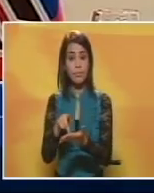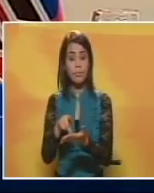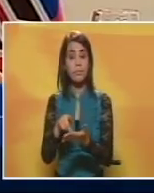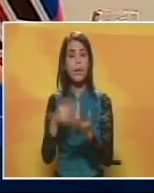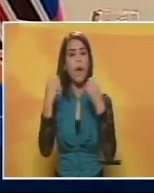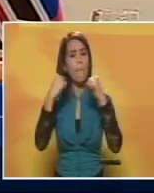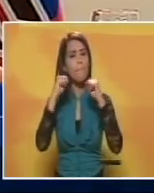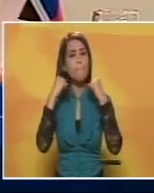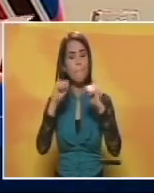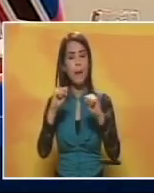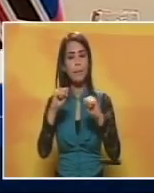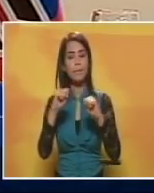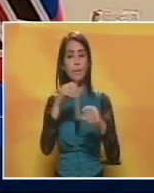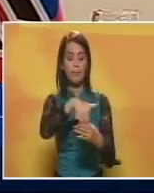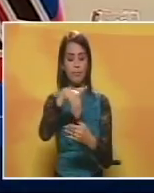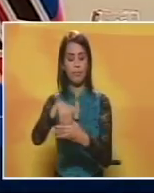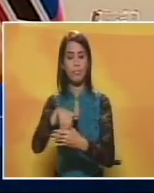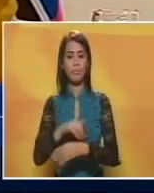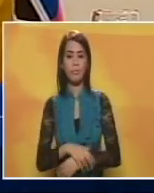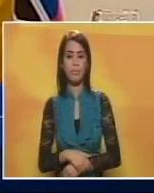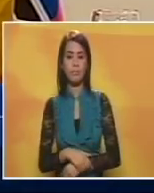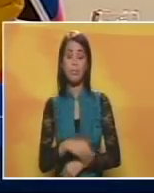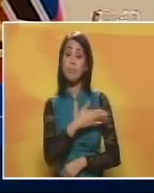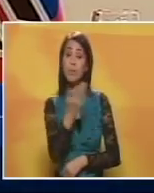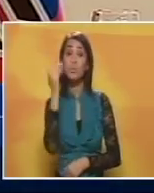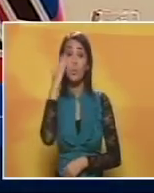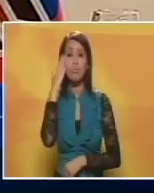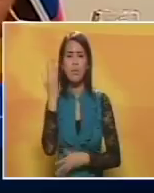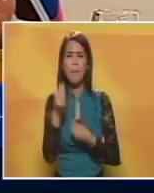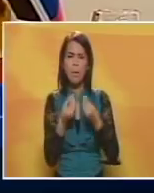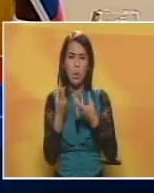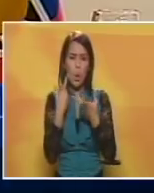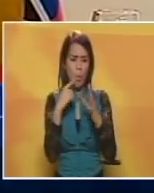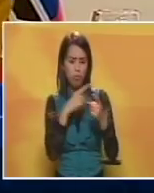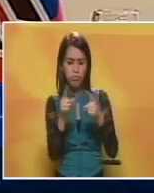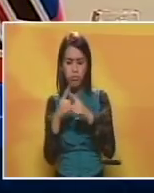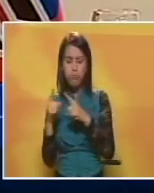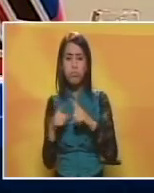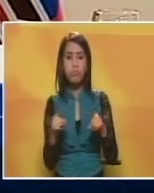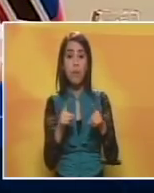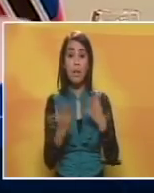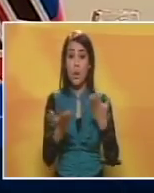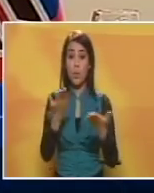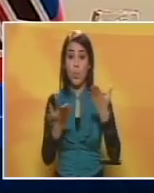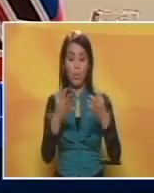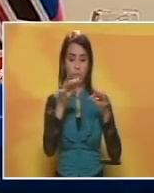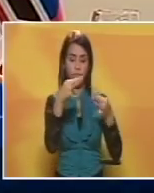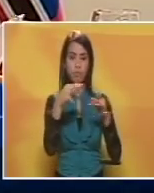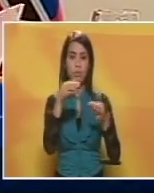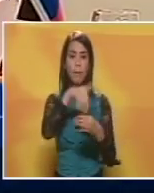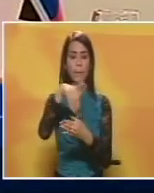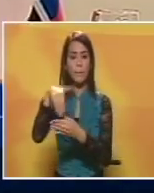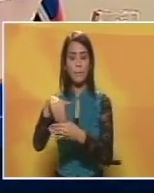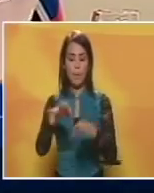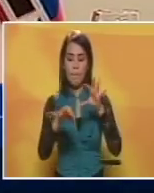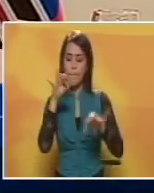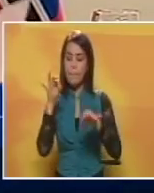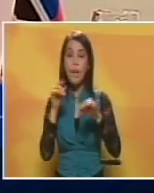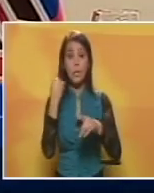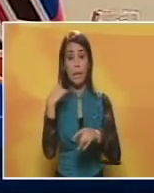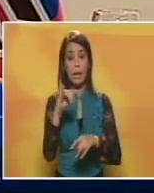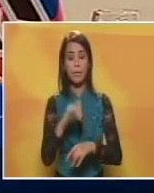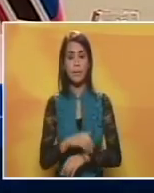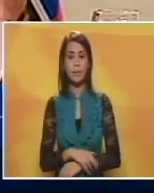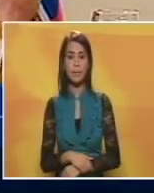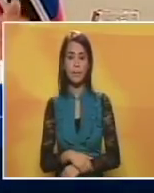este gran simulacro electoral para que se conozcan y vean las diferencias de los dos niveles de elección que tenemos